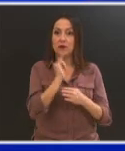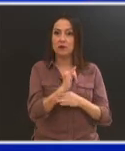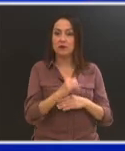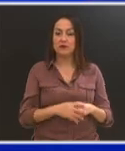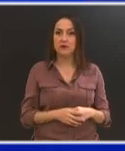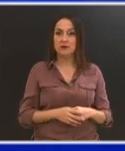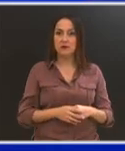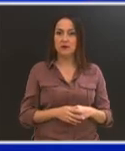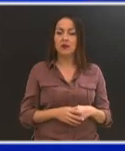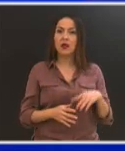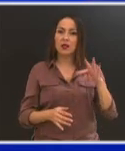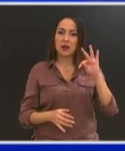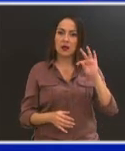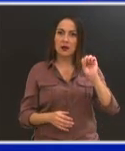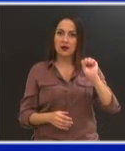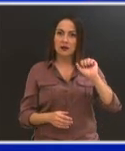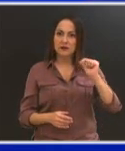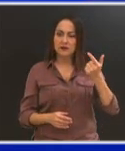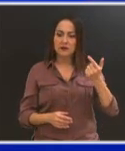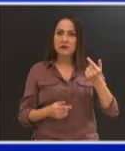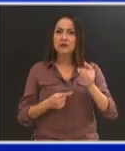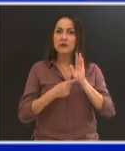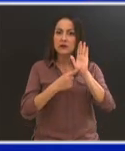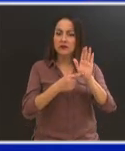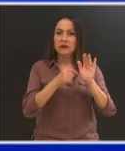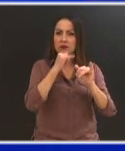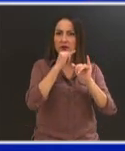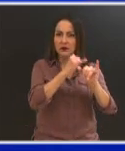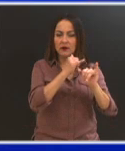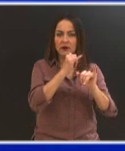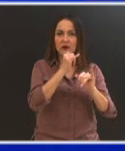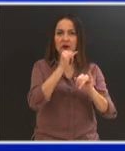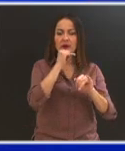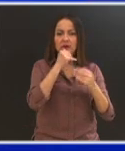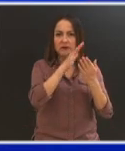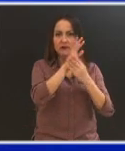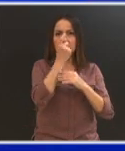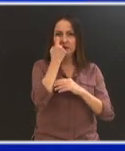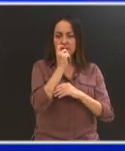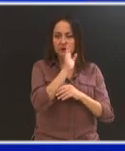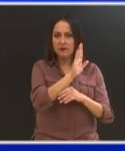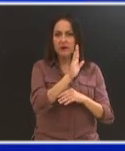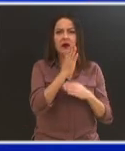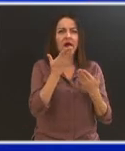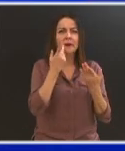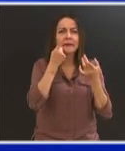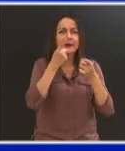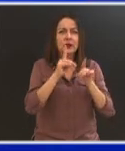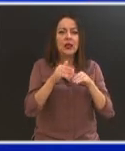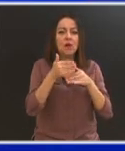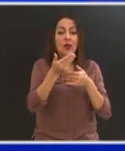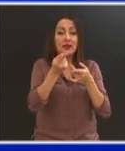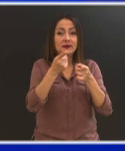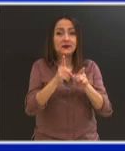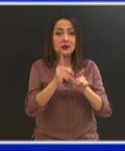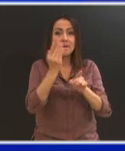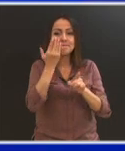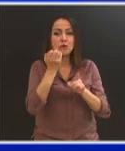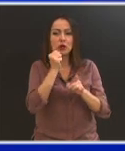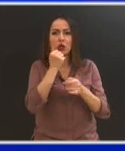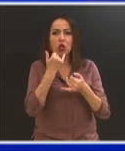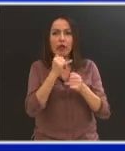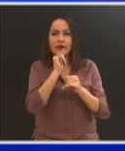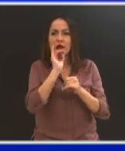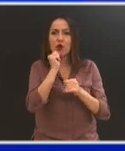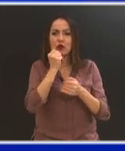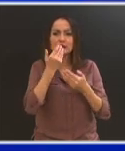que el Tribunal Supremo de Elecciones presenta una denuncia ante la Fiscalía. qué ocurrió después de eso y por qué aún,